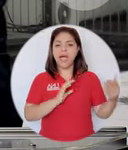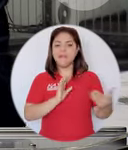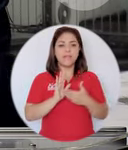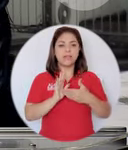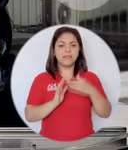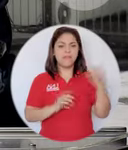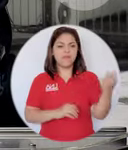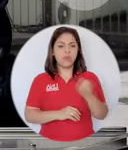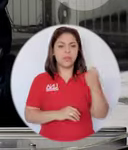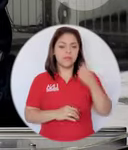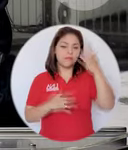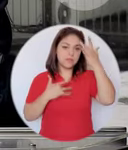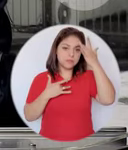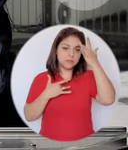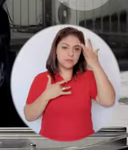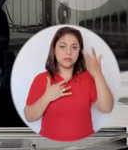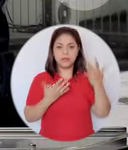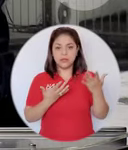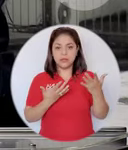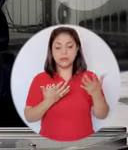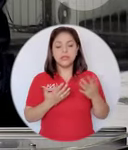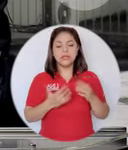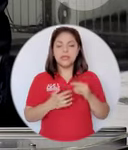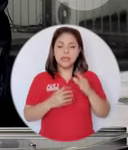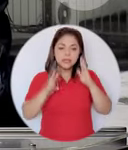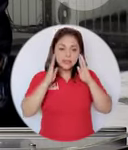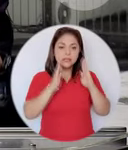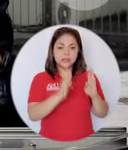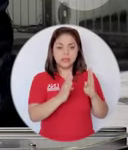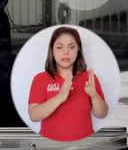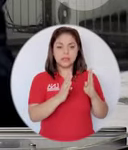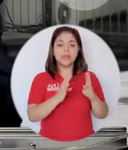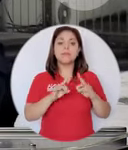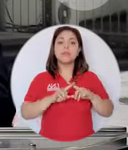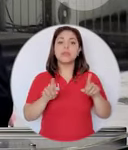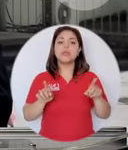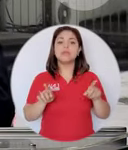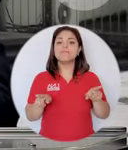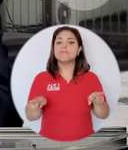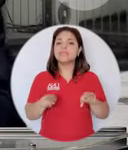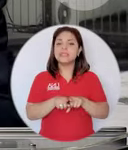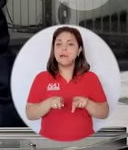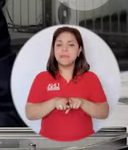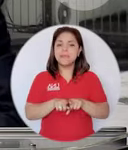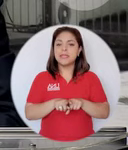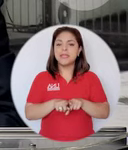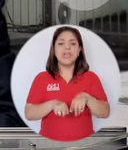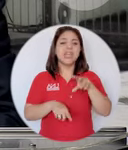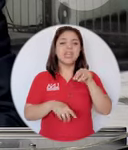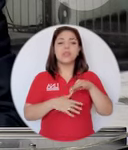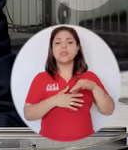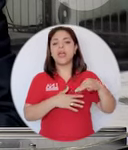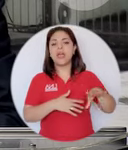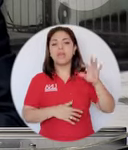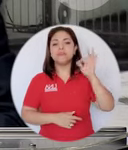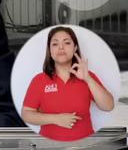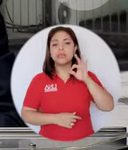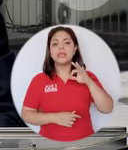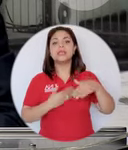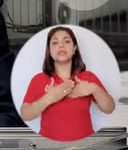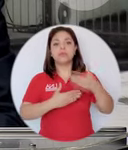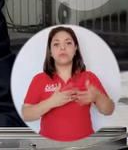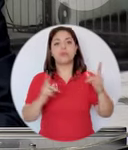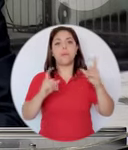que tampoco sea una respuesta exagerada que más bien el proceso inflamatorio pudiera llevar a complicar a los pacientes. Ese